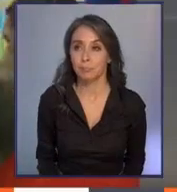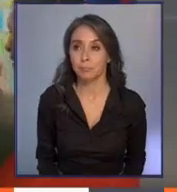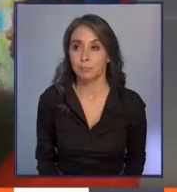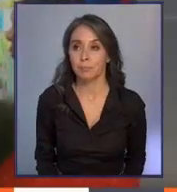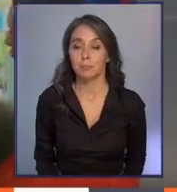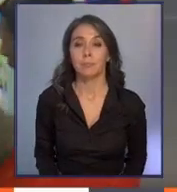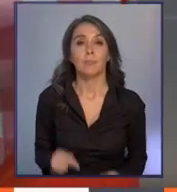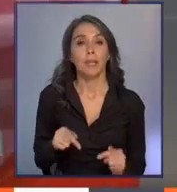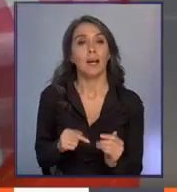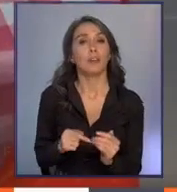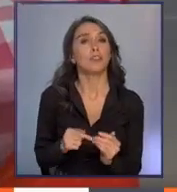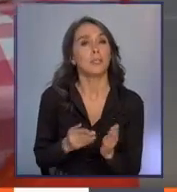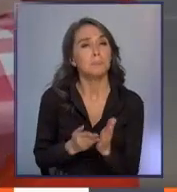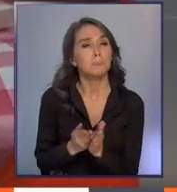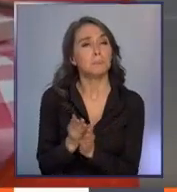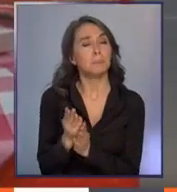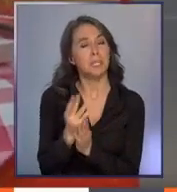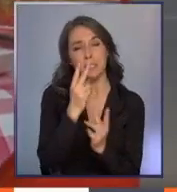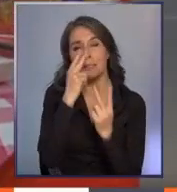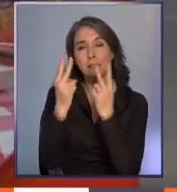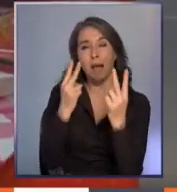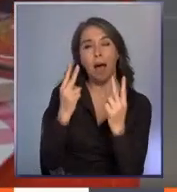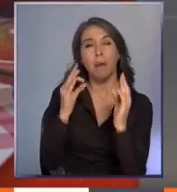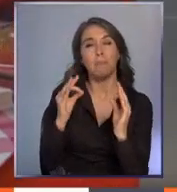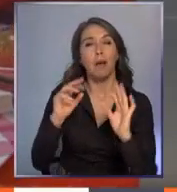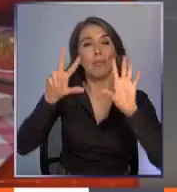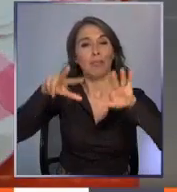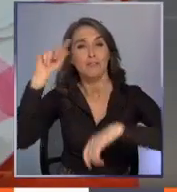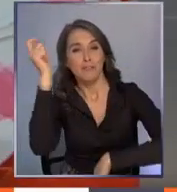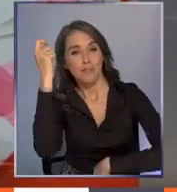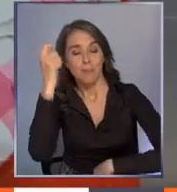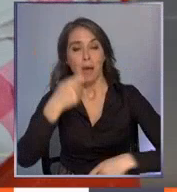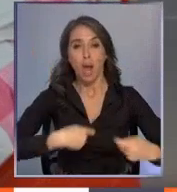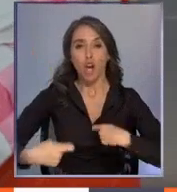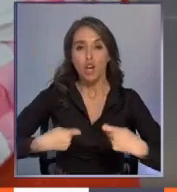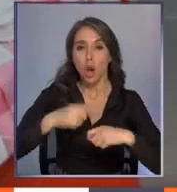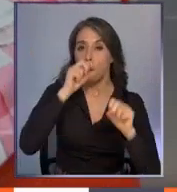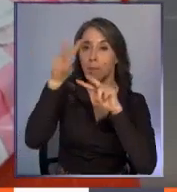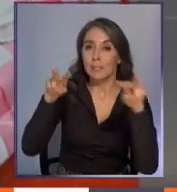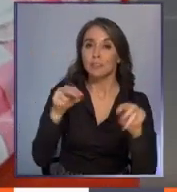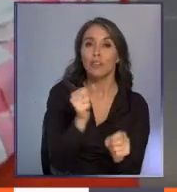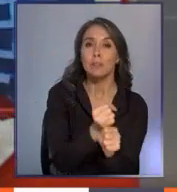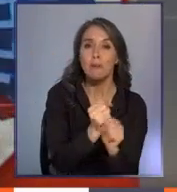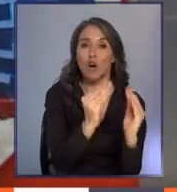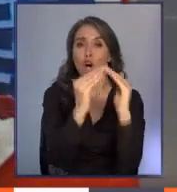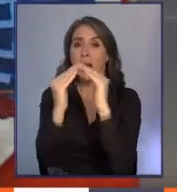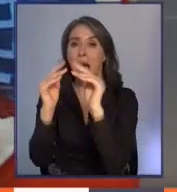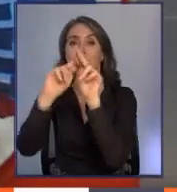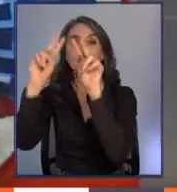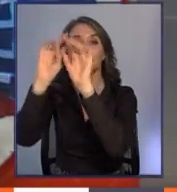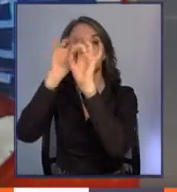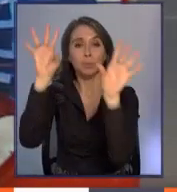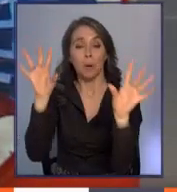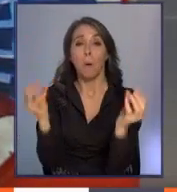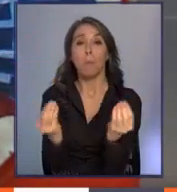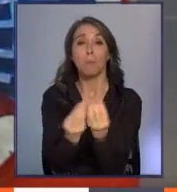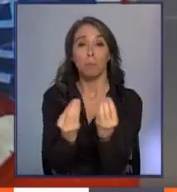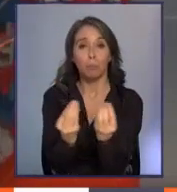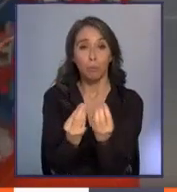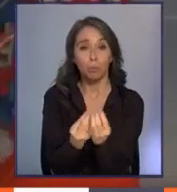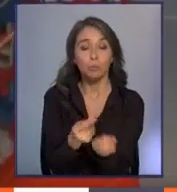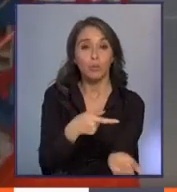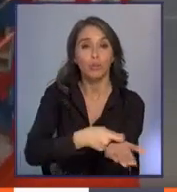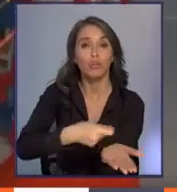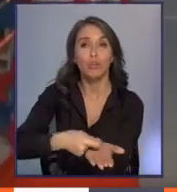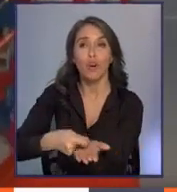El ambiente dieciochero ya se tomó las calles, el comercio y de a poco los trabajos y las casas. Sí, porque muchos ya están